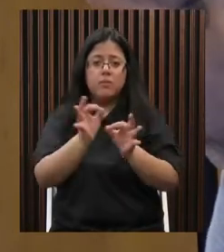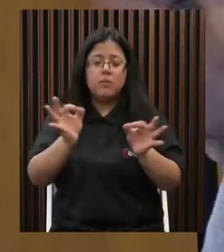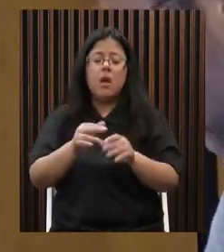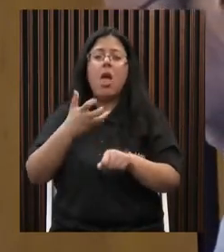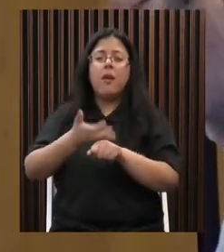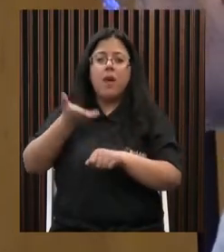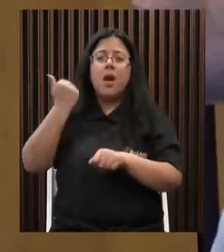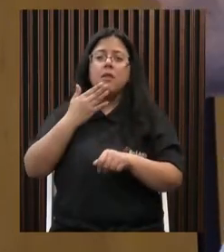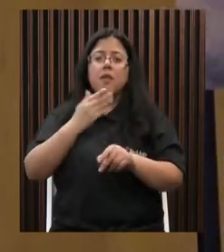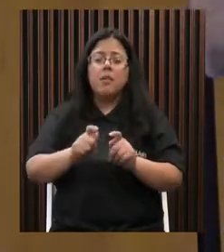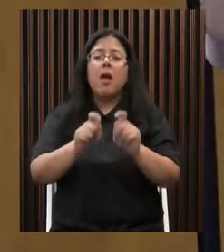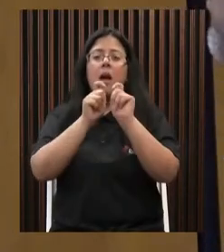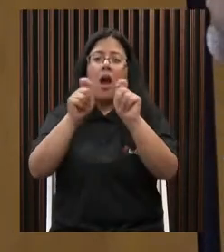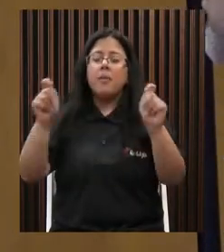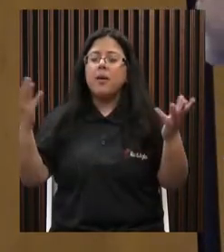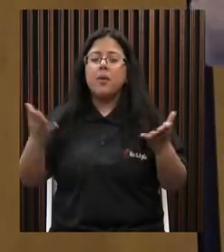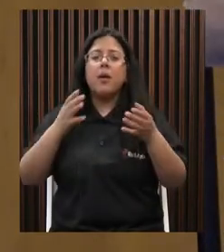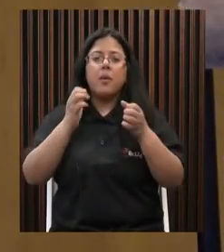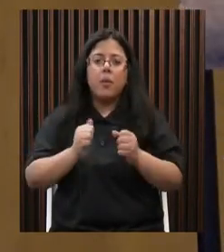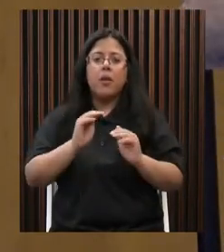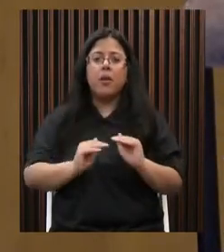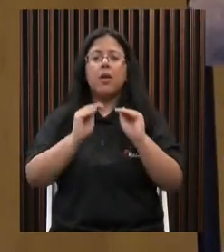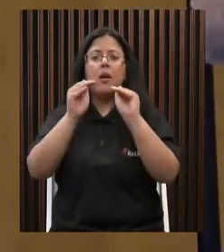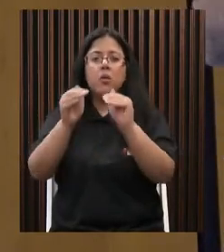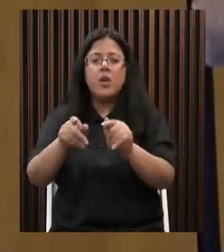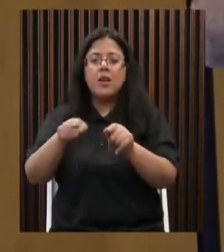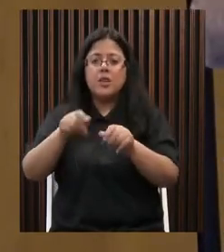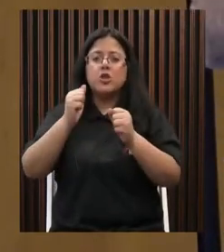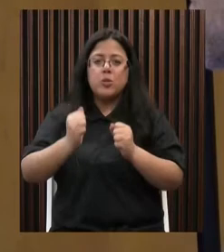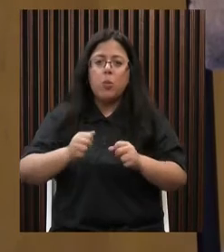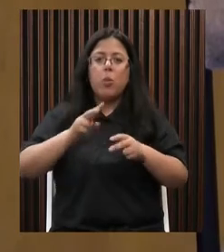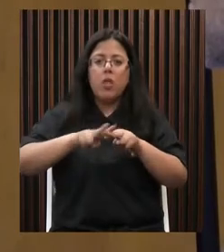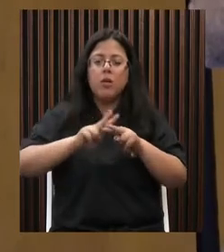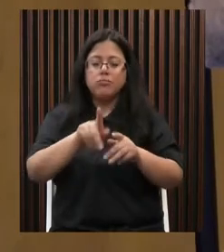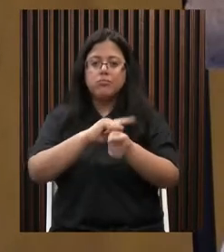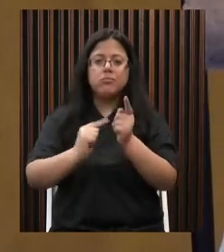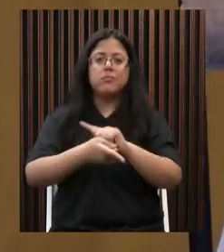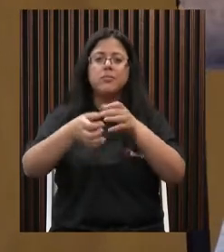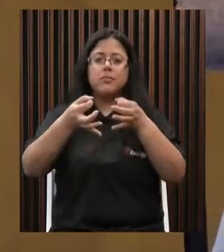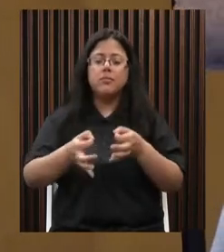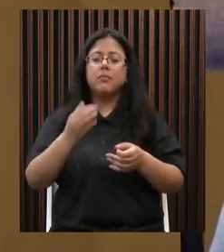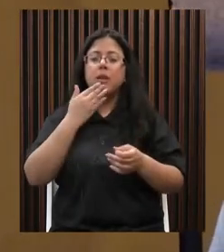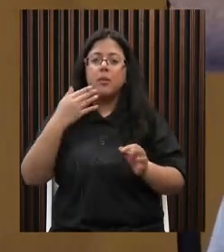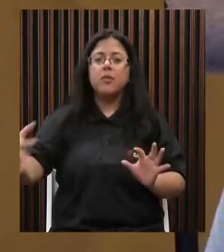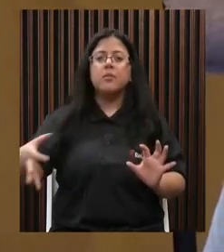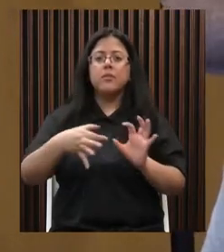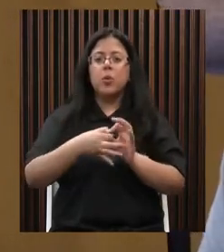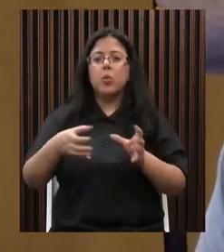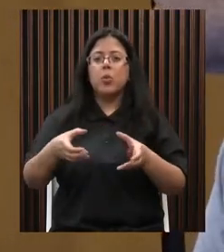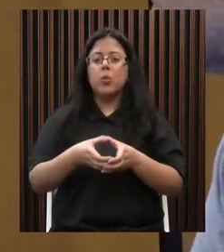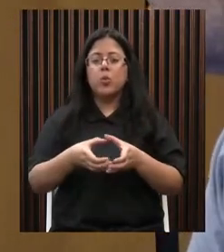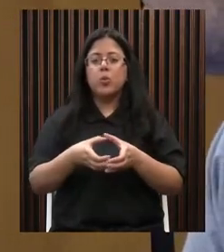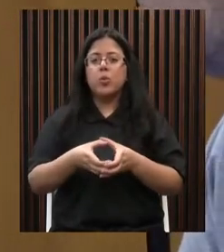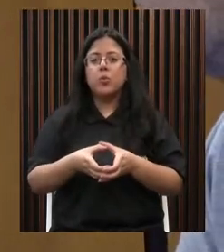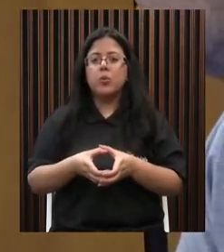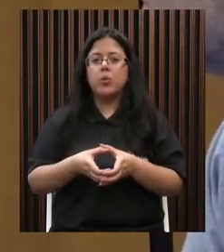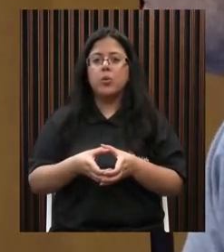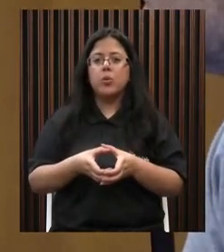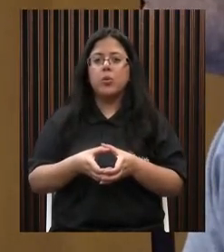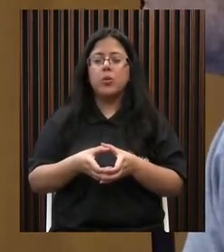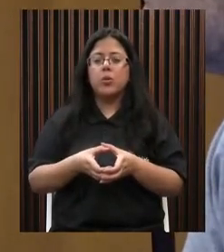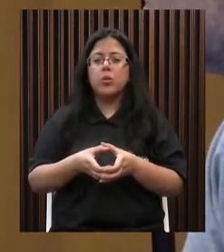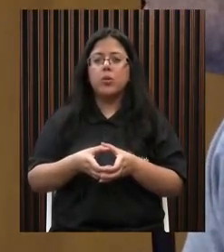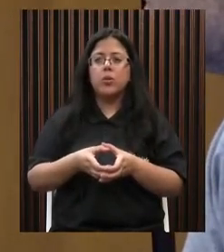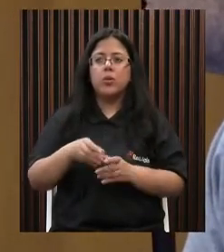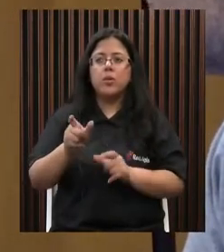apoyar a que esta conmemoración se hiciese posible, y hubo algún tipo de alianza con estos grupos de